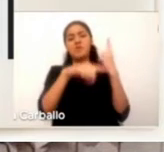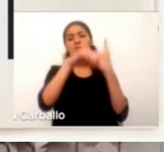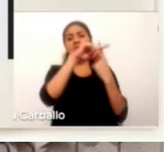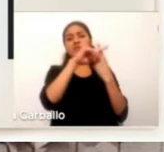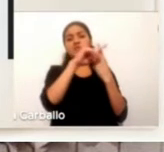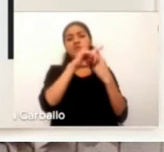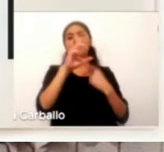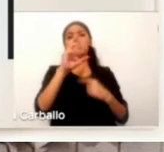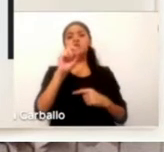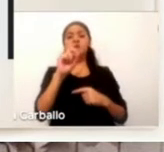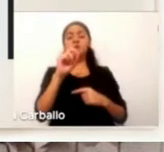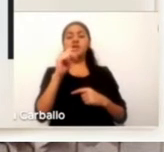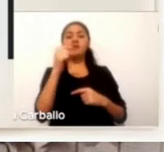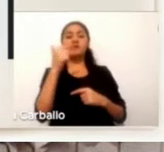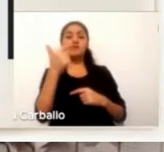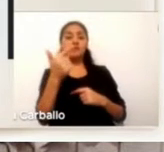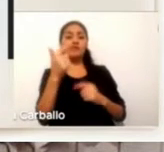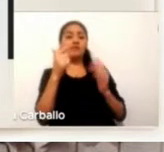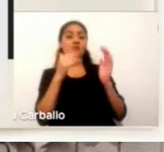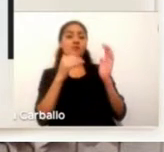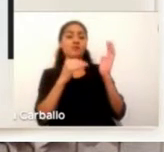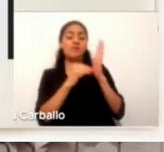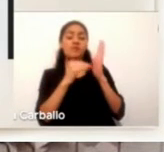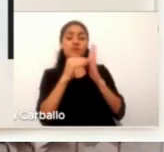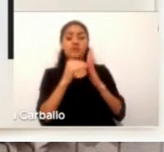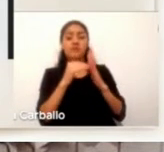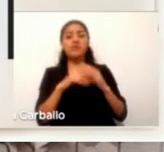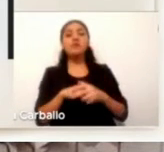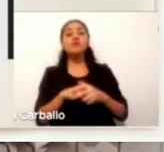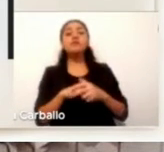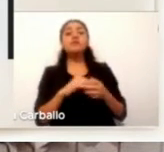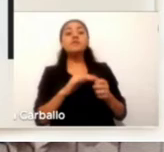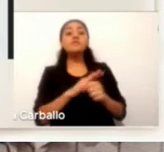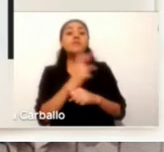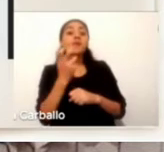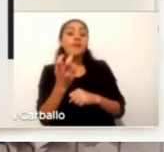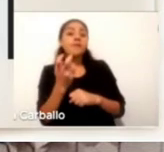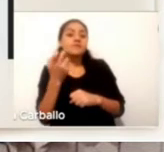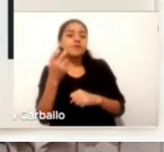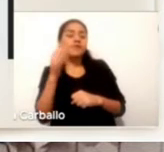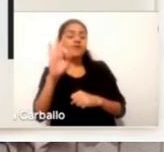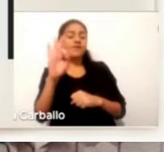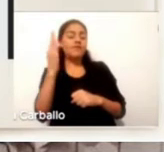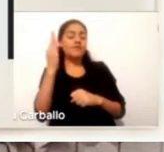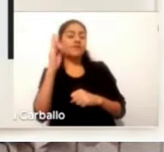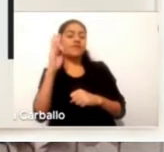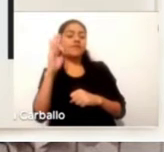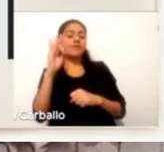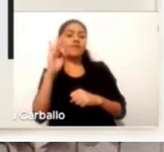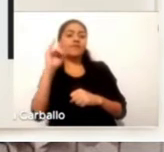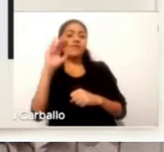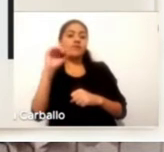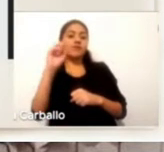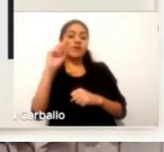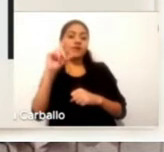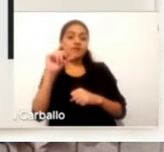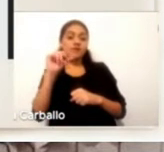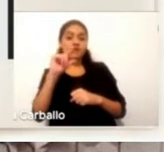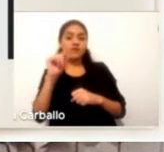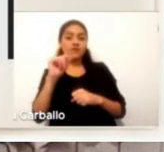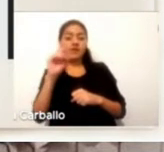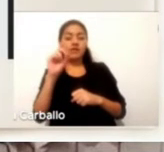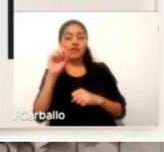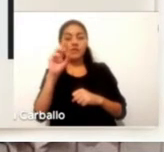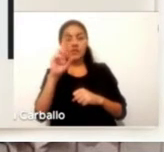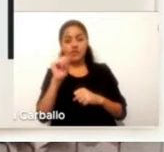37.317.440.52 pesos. Esto según los datos proporcionados por la autoridad fiscalizadora del Instituto Nacional Electoral.